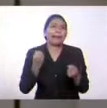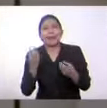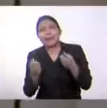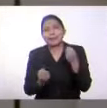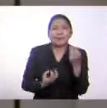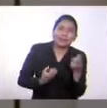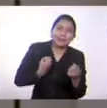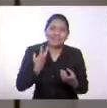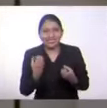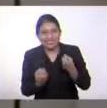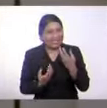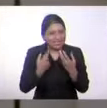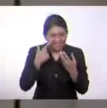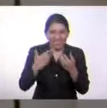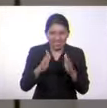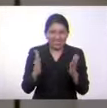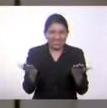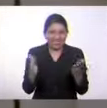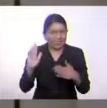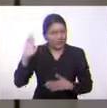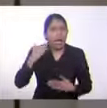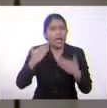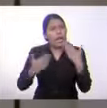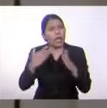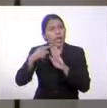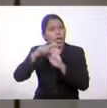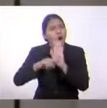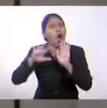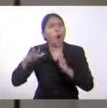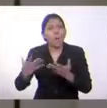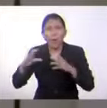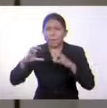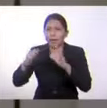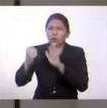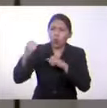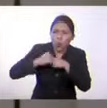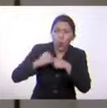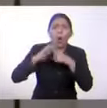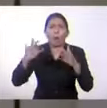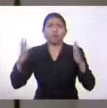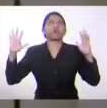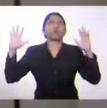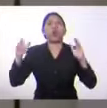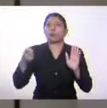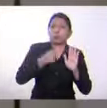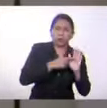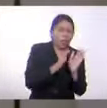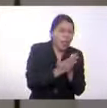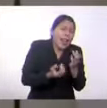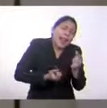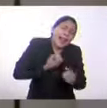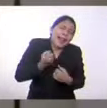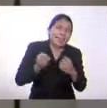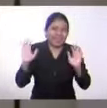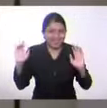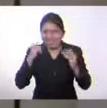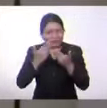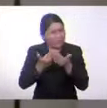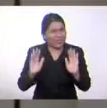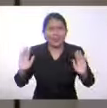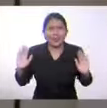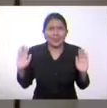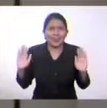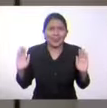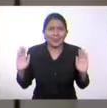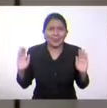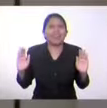causar un goce estético en las personas que lo leen y no busca solo informar el hecho. En este caso podríamos